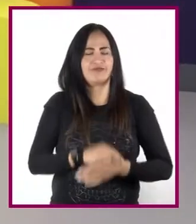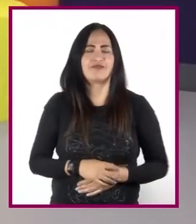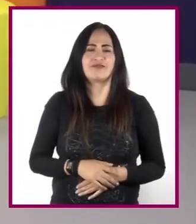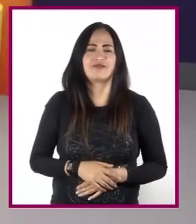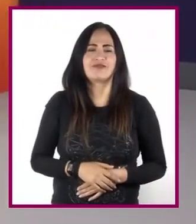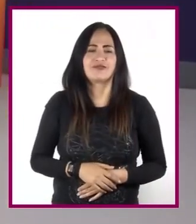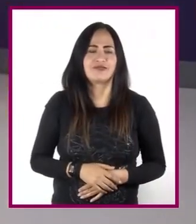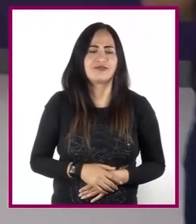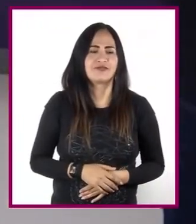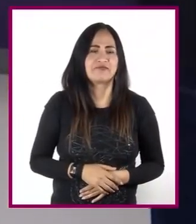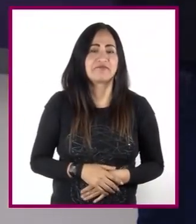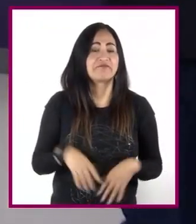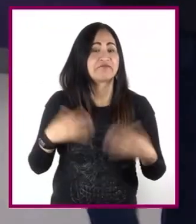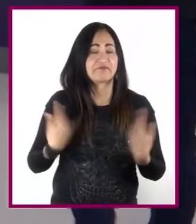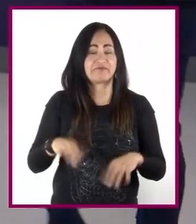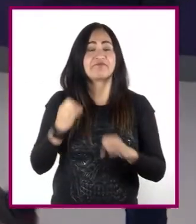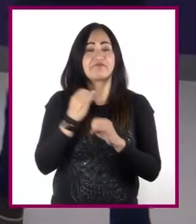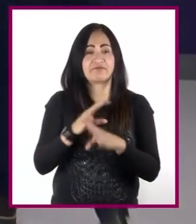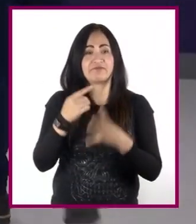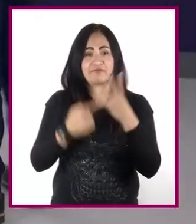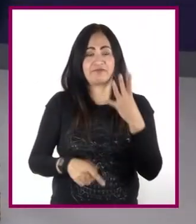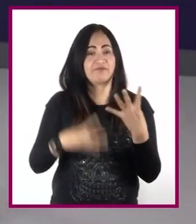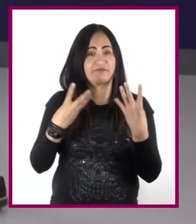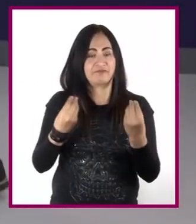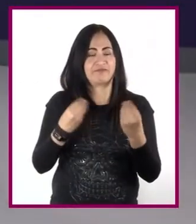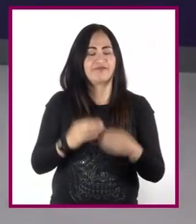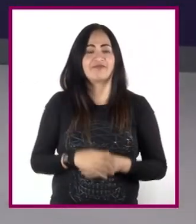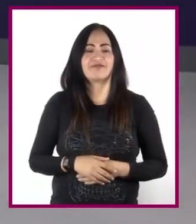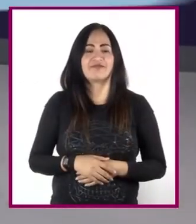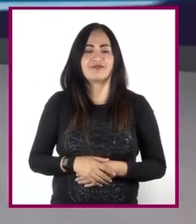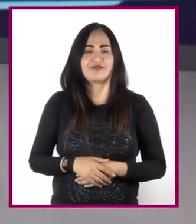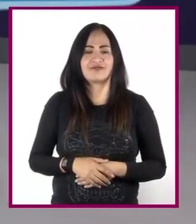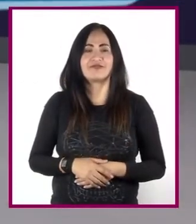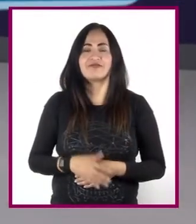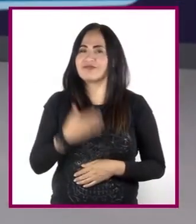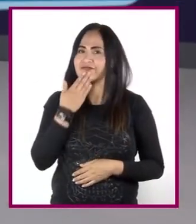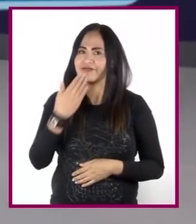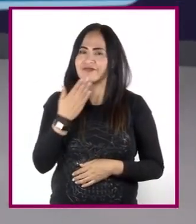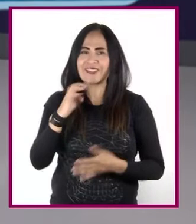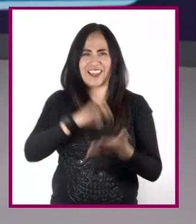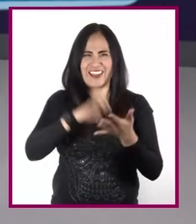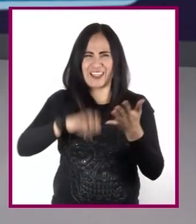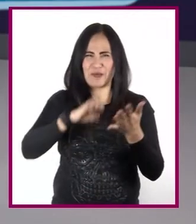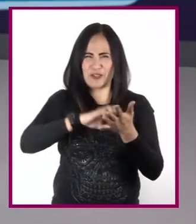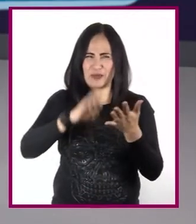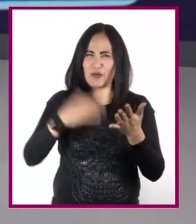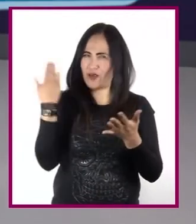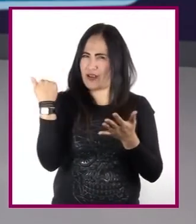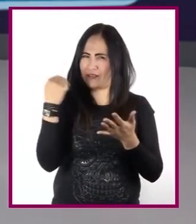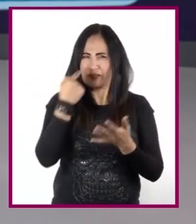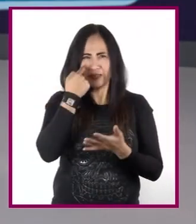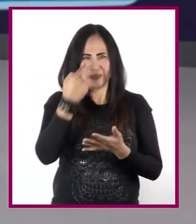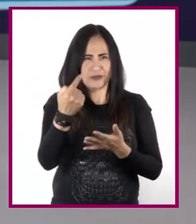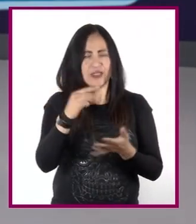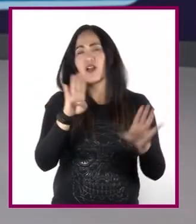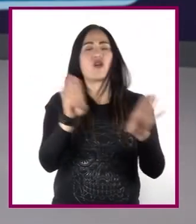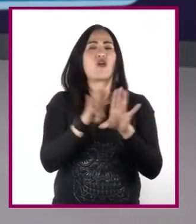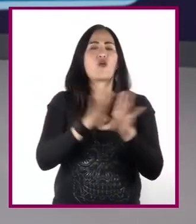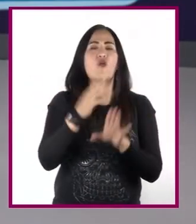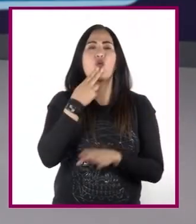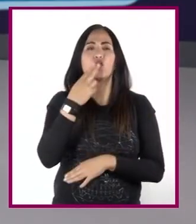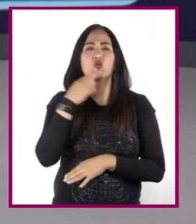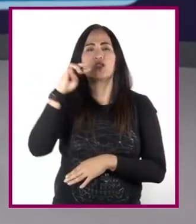Un video nos da una gran información. A mí me encantó. Muy interesante, Jorge. Perfecto. En los ejemplos anteriores observamos cómo se emplea la